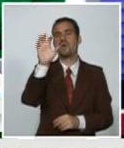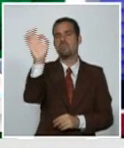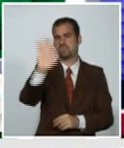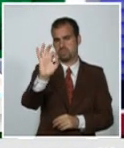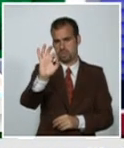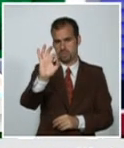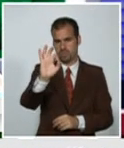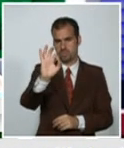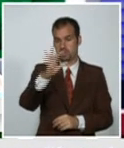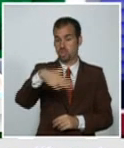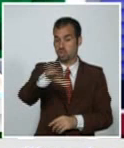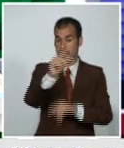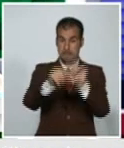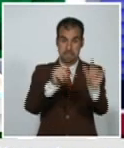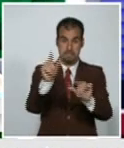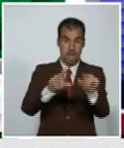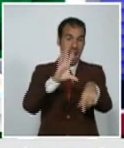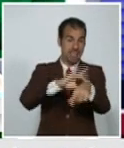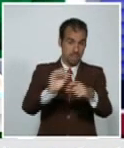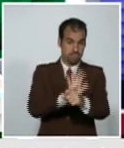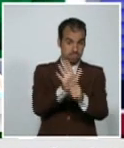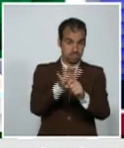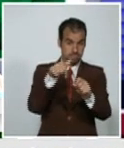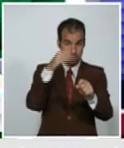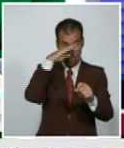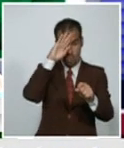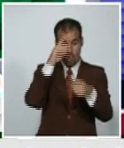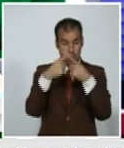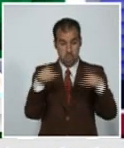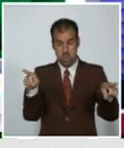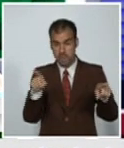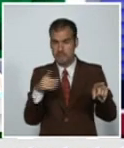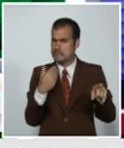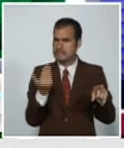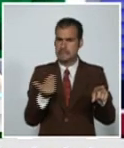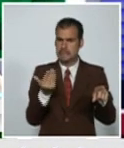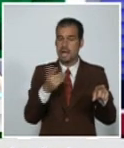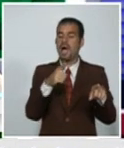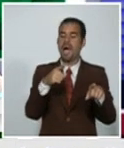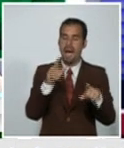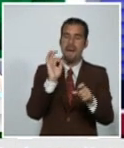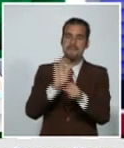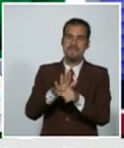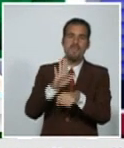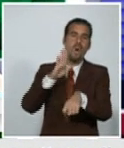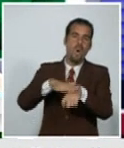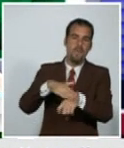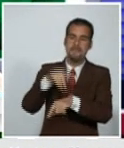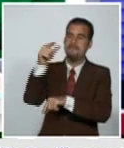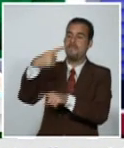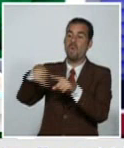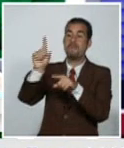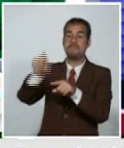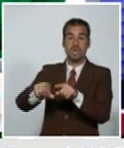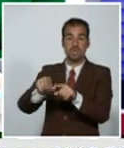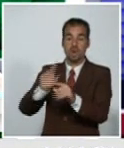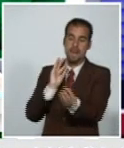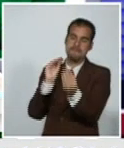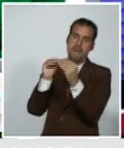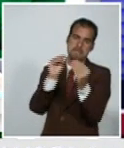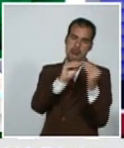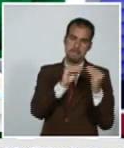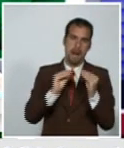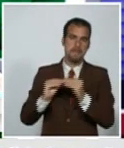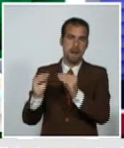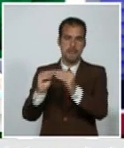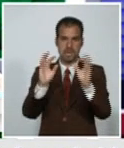personas que se han diagnosticado en Cuba con COVID-19 tienen el antecedente de haber estado en contacto con una persona